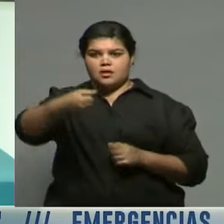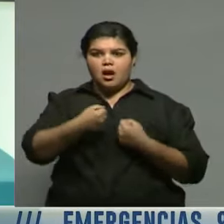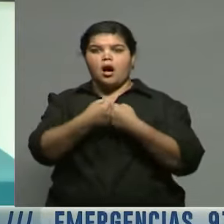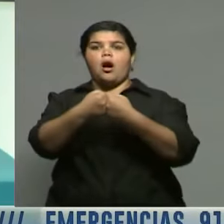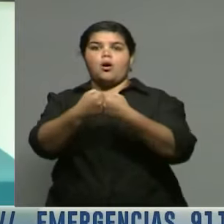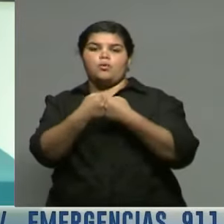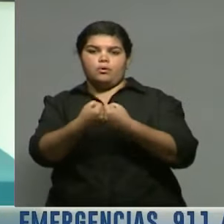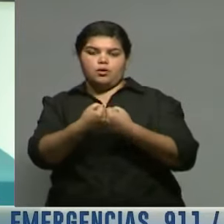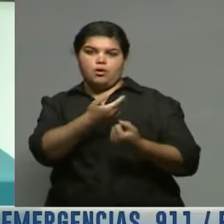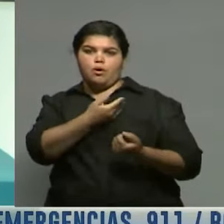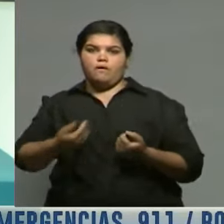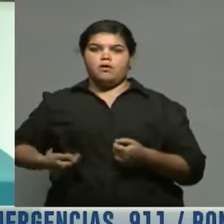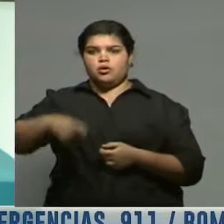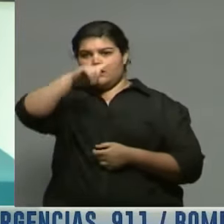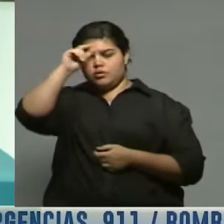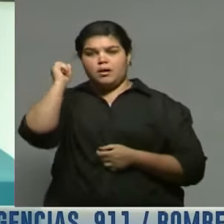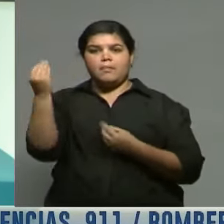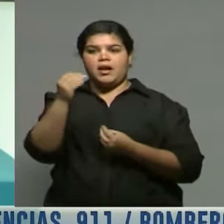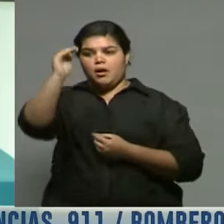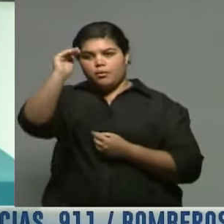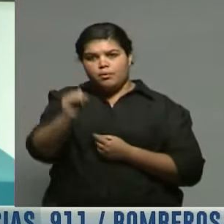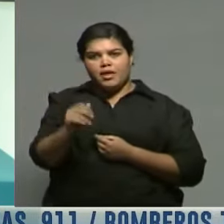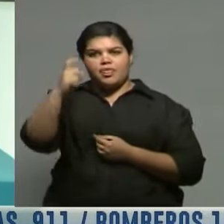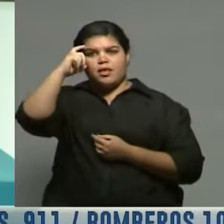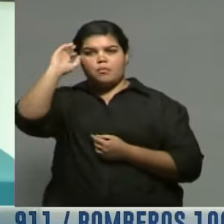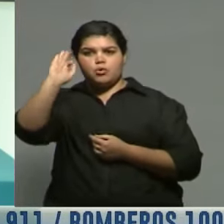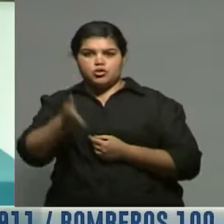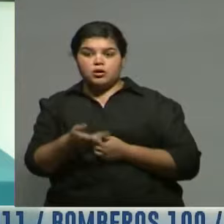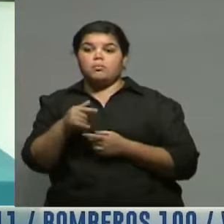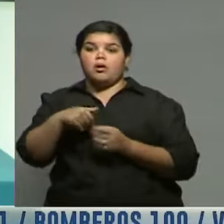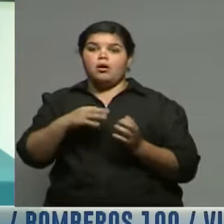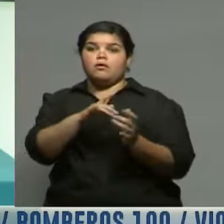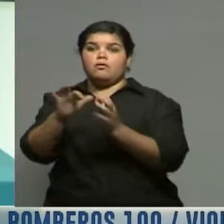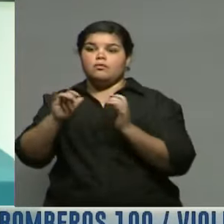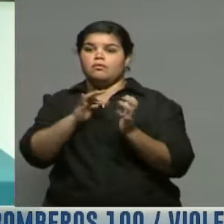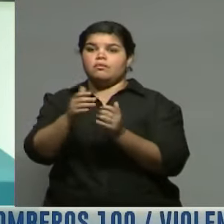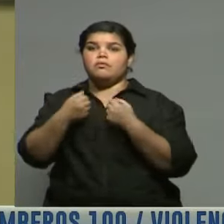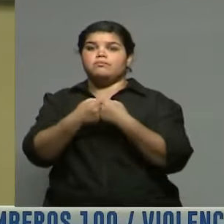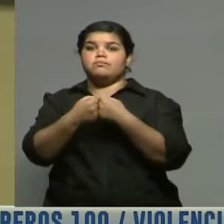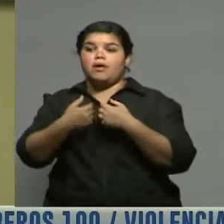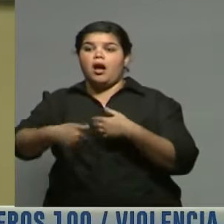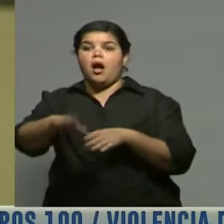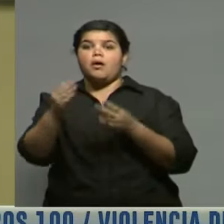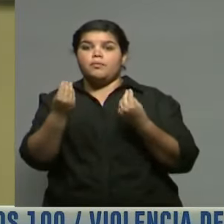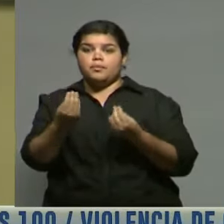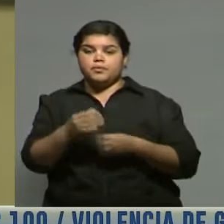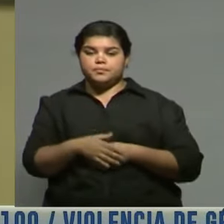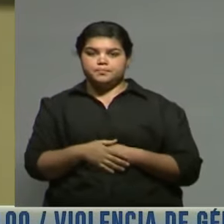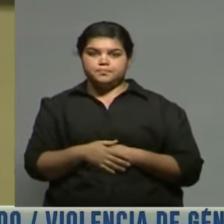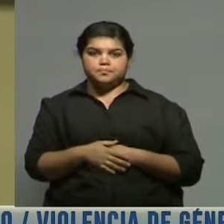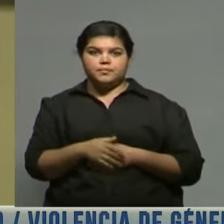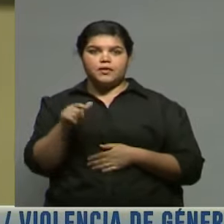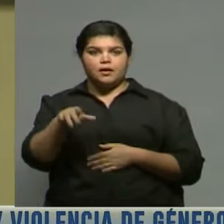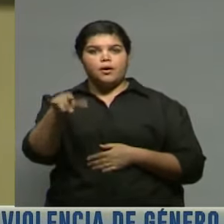con el gobierno nacional para reducirlo al 10%, pero están en tratativas y en negociaciones todavía. Bien, vamos a compartir y te invito a